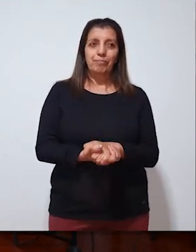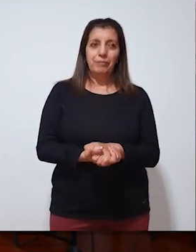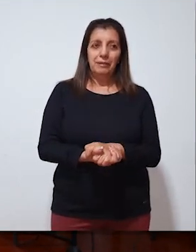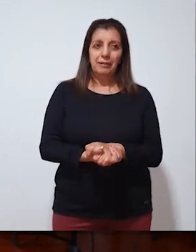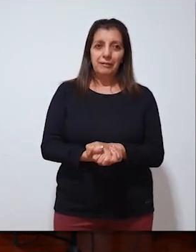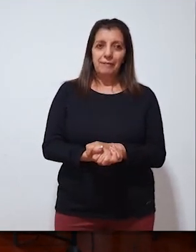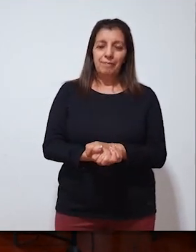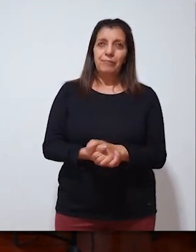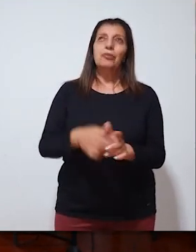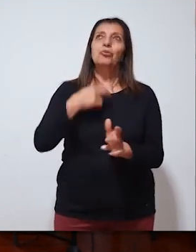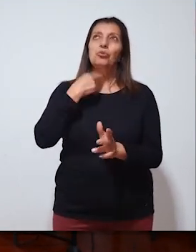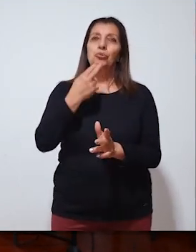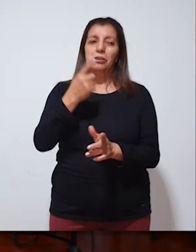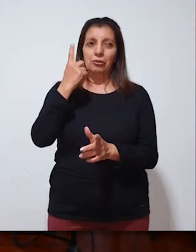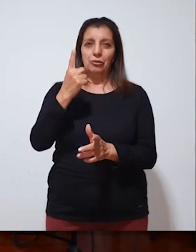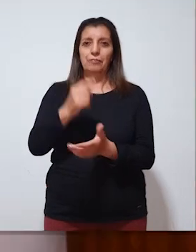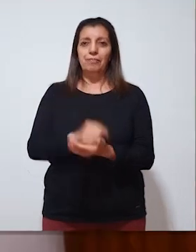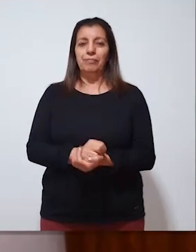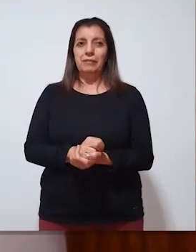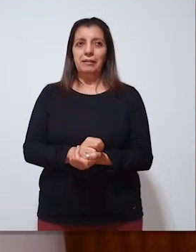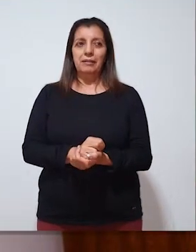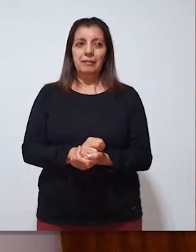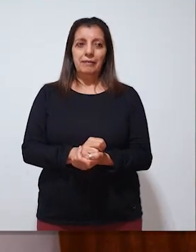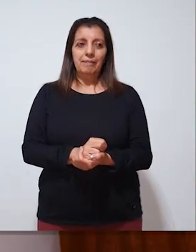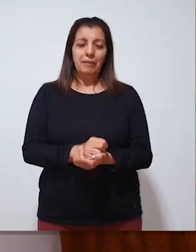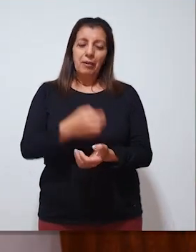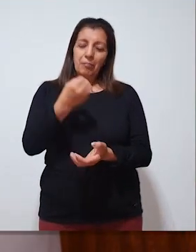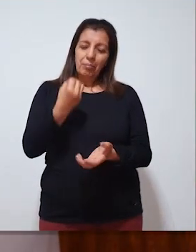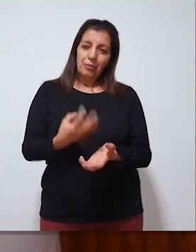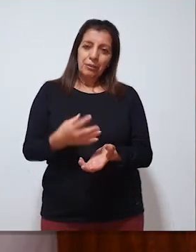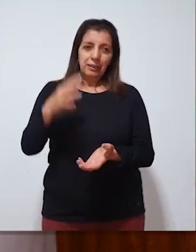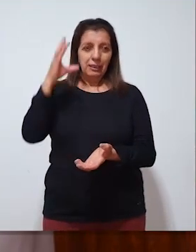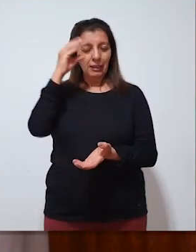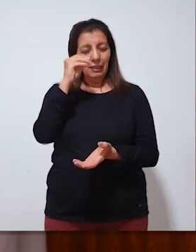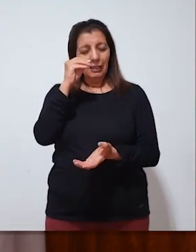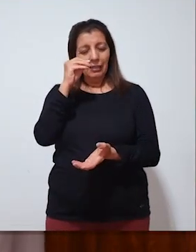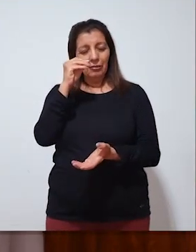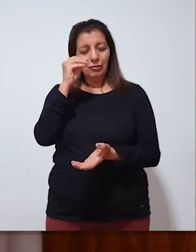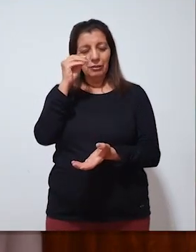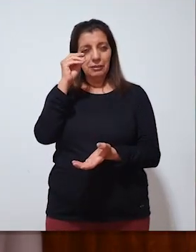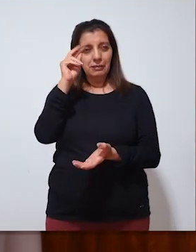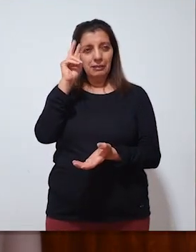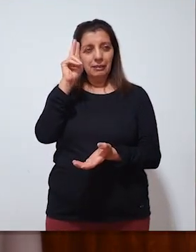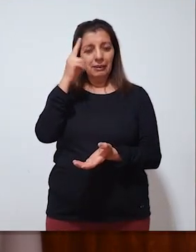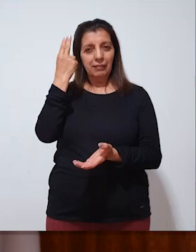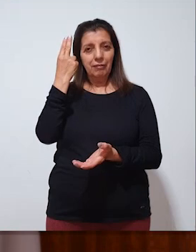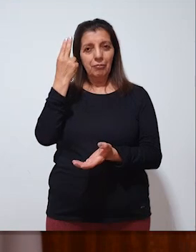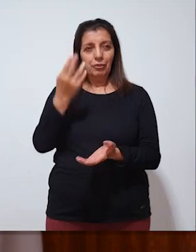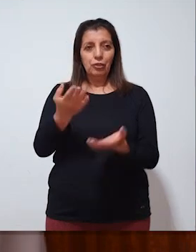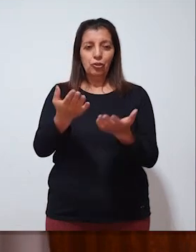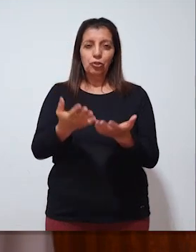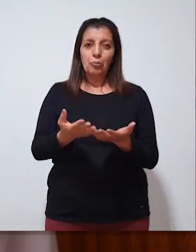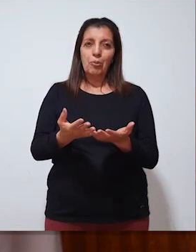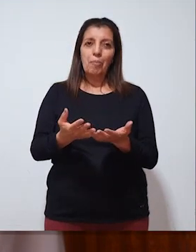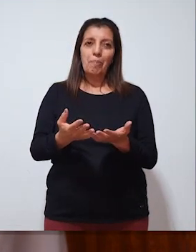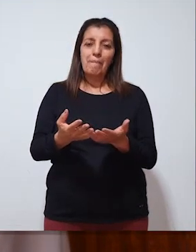celebrar estos misterios. Porque él mismo, la noche en que iba a ser entregado, tomó pan, dando gracias